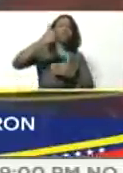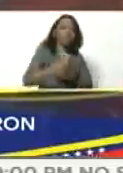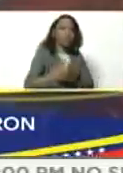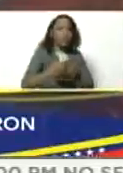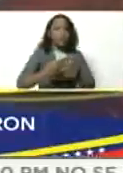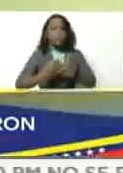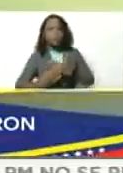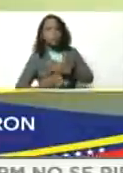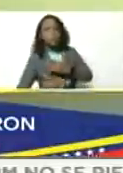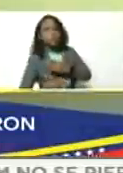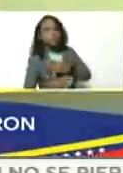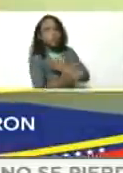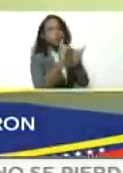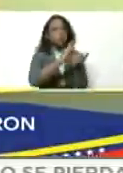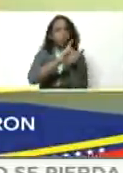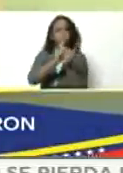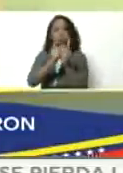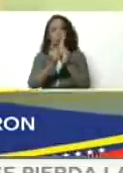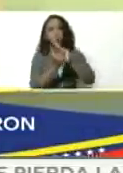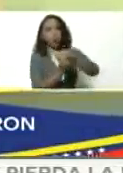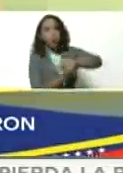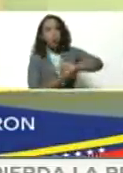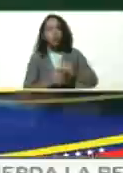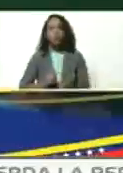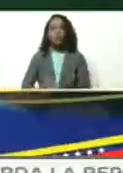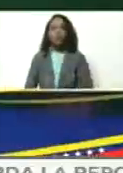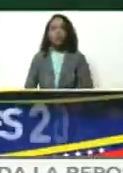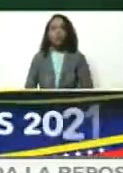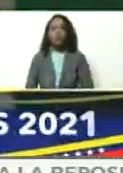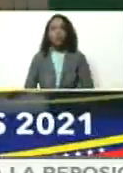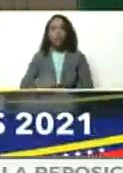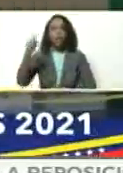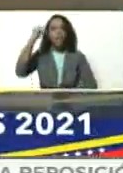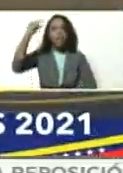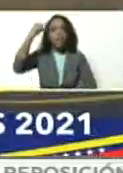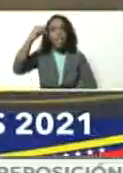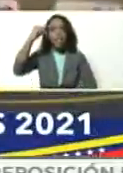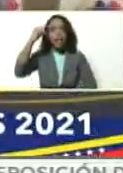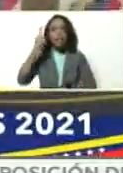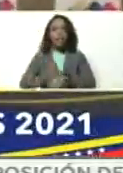alargar, cambiar las fechas electorales.